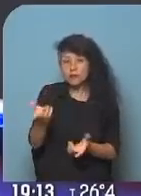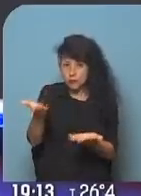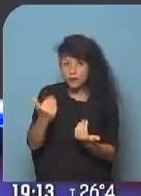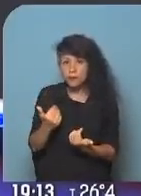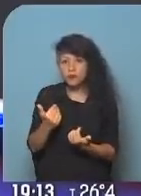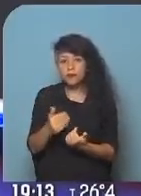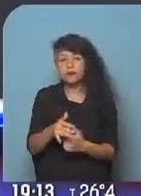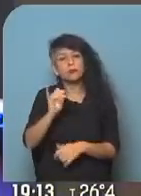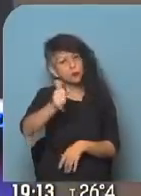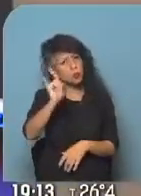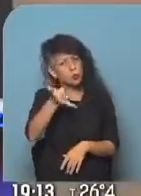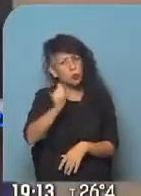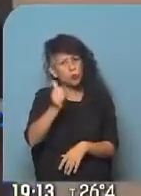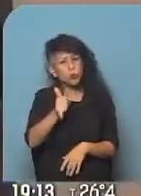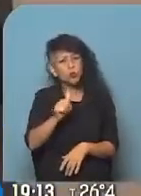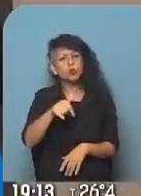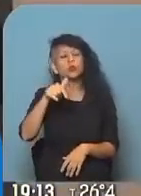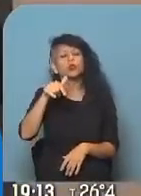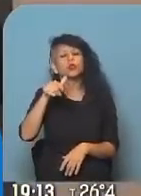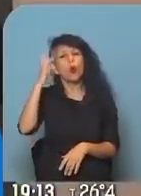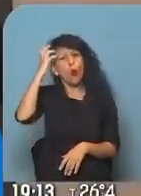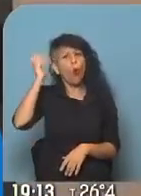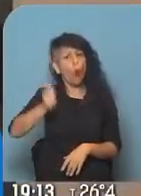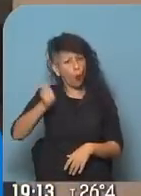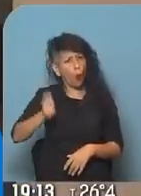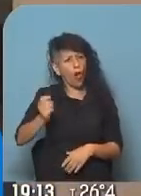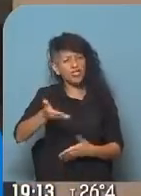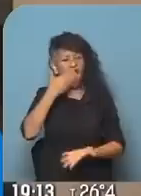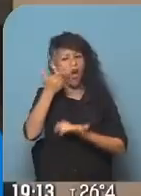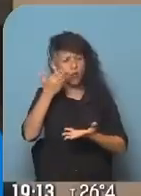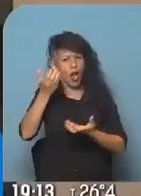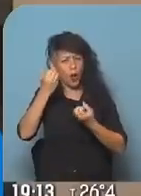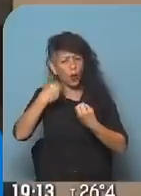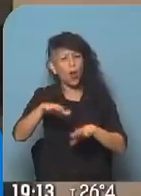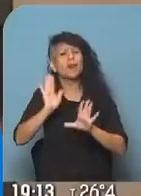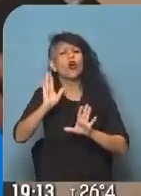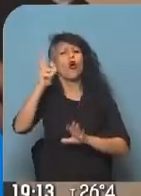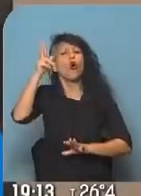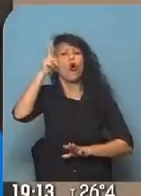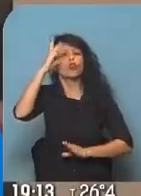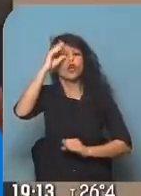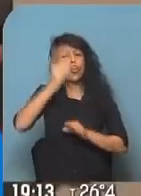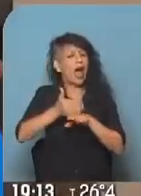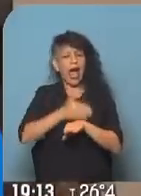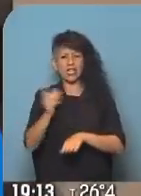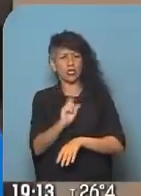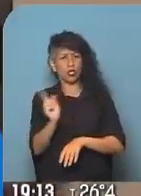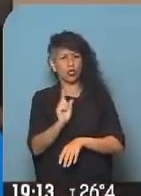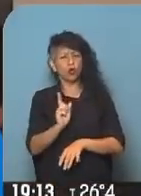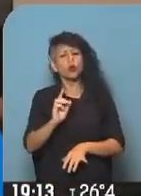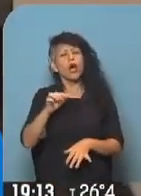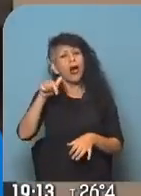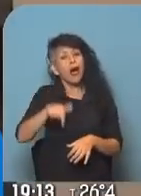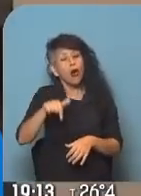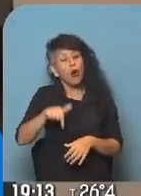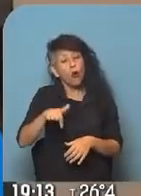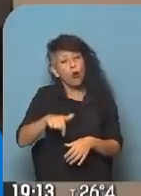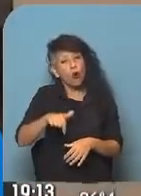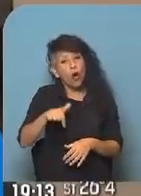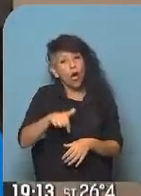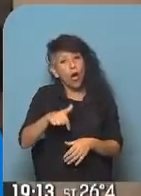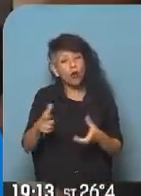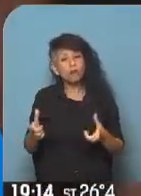Sí, claro, Daniel, va a hablar, pero a partir de las 20. No quiere hablar antes, está presenciando, está participando de los